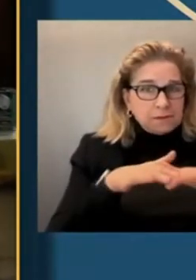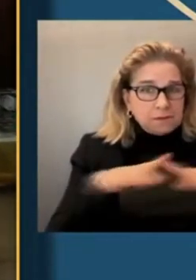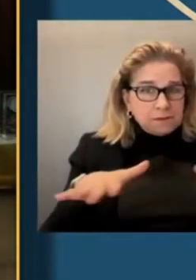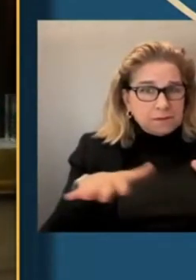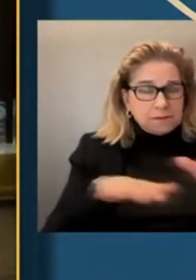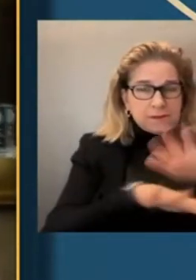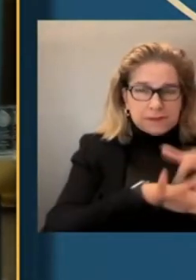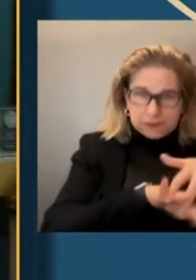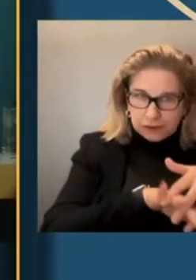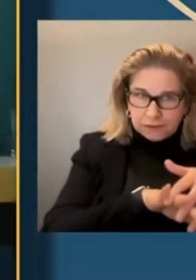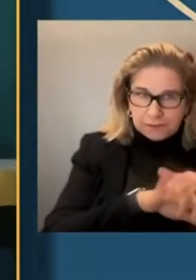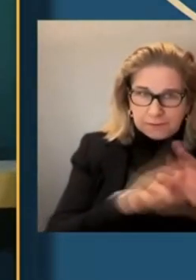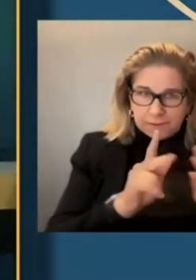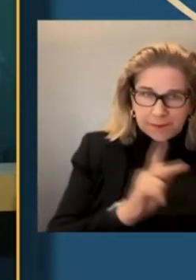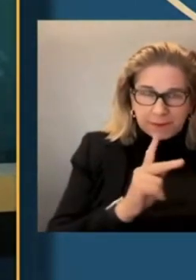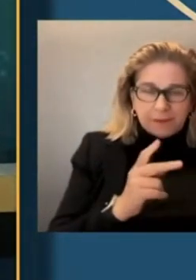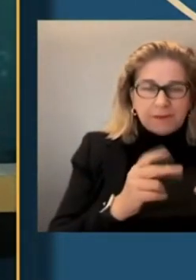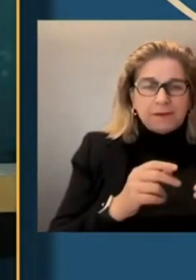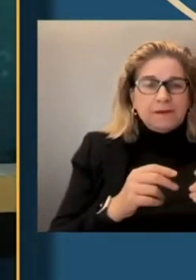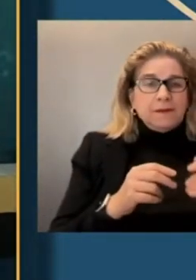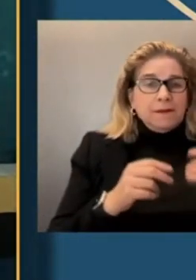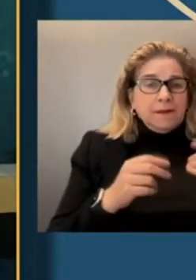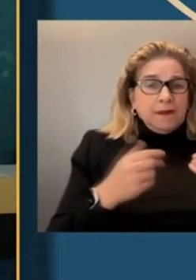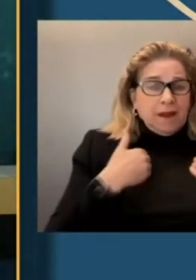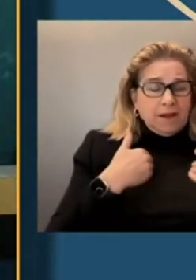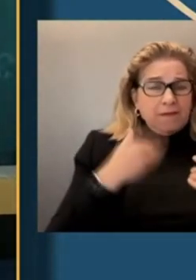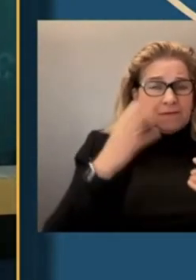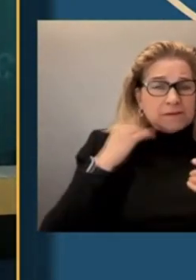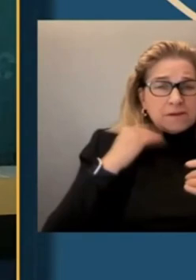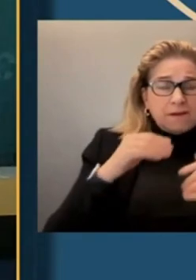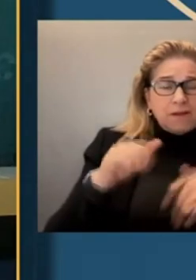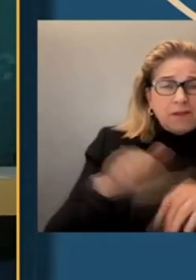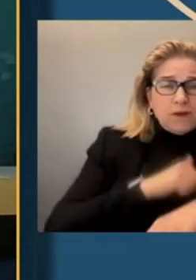persona, un habitante como ella. Fueron un total de 12 mujeres de